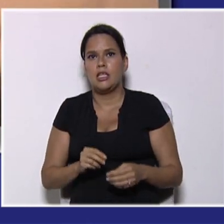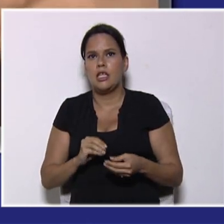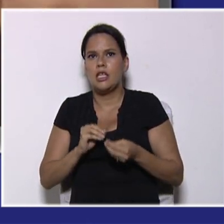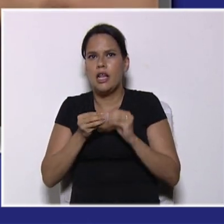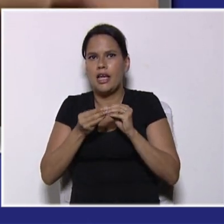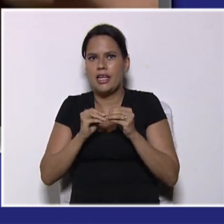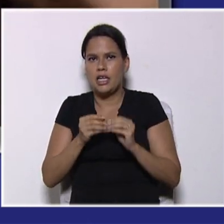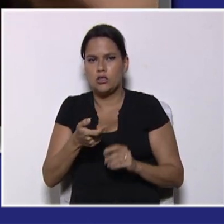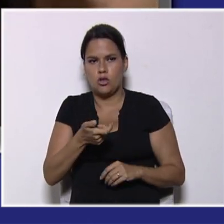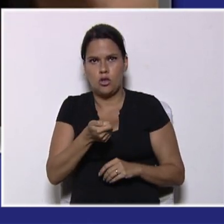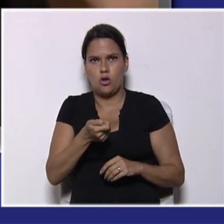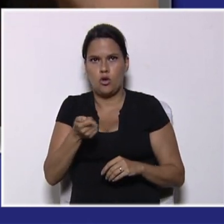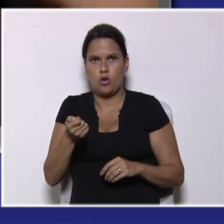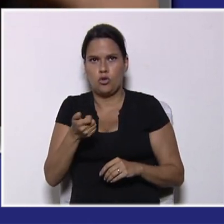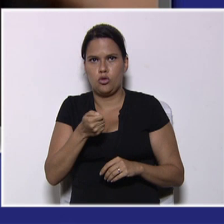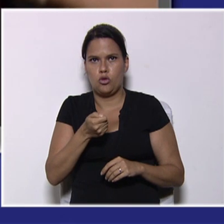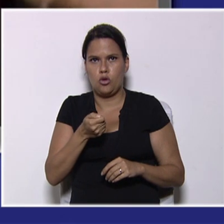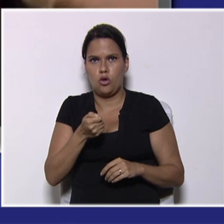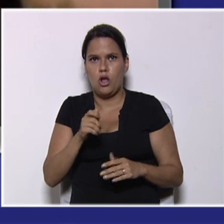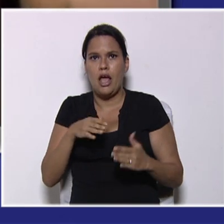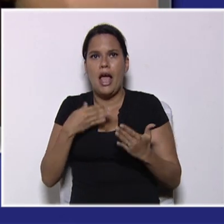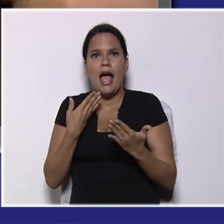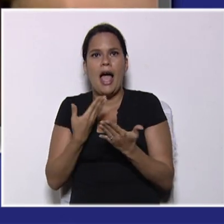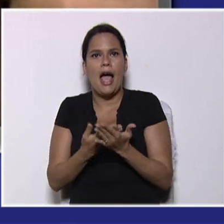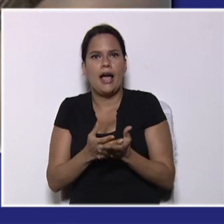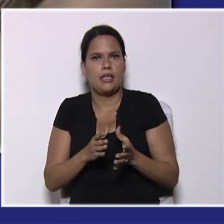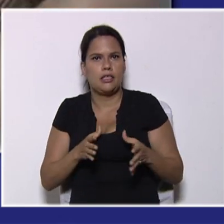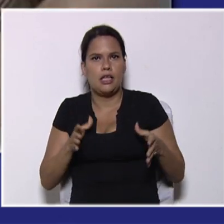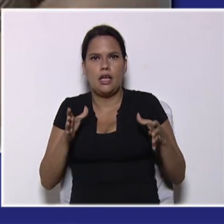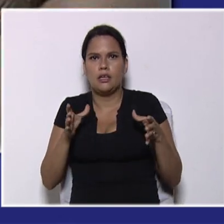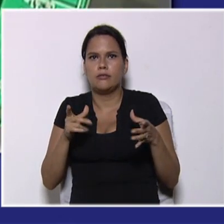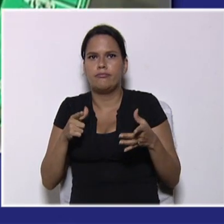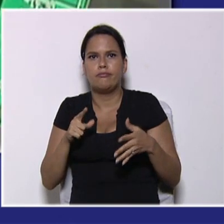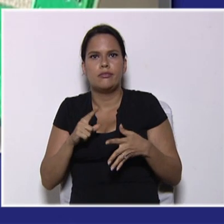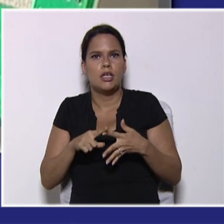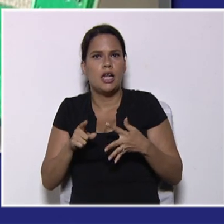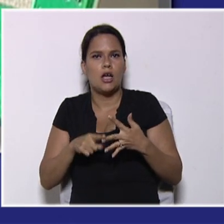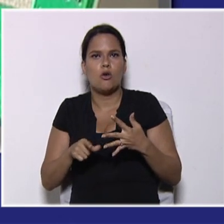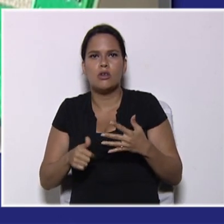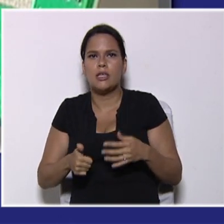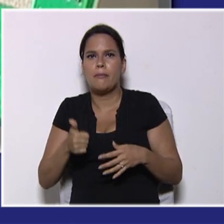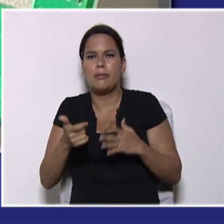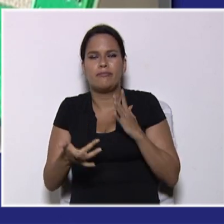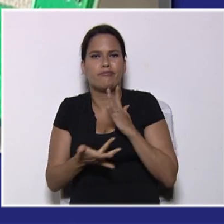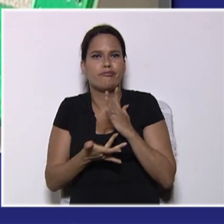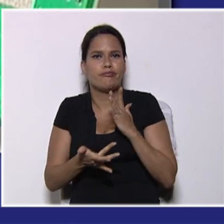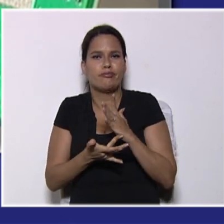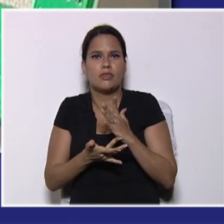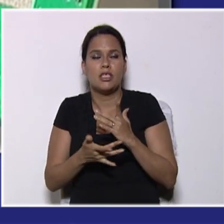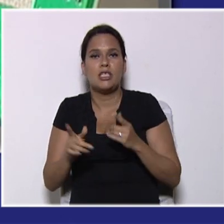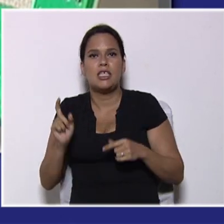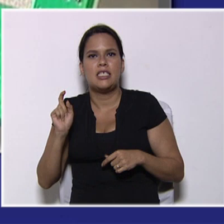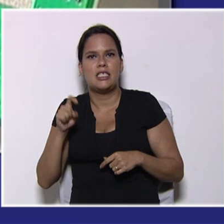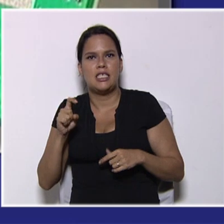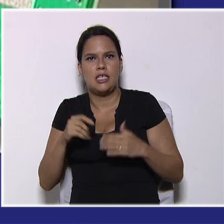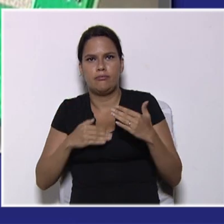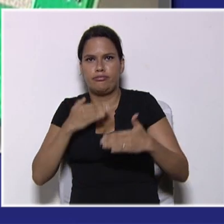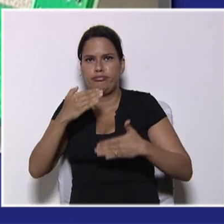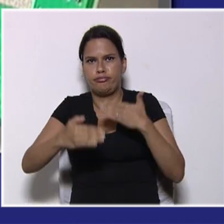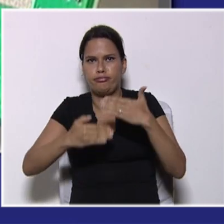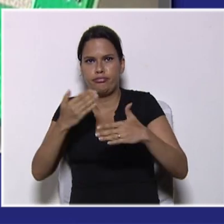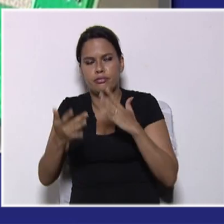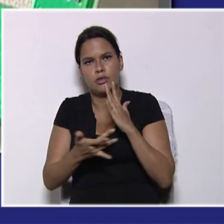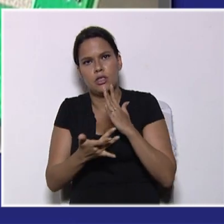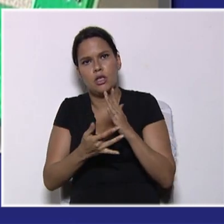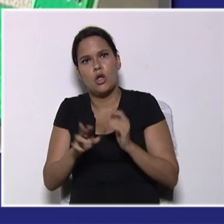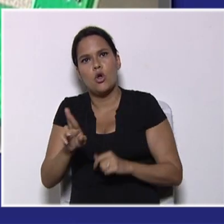control remoto hasta el equipo tecnológico más avanzado del día de hoy requiere de avances de la tecnología y